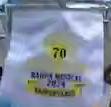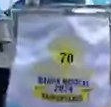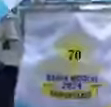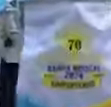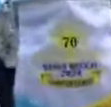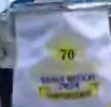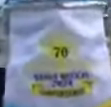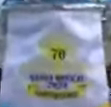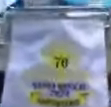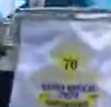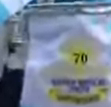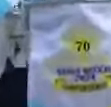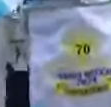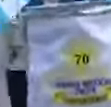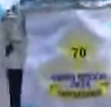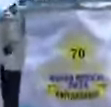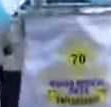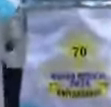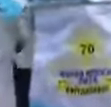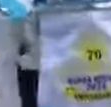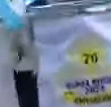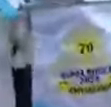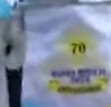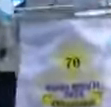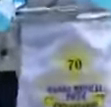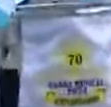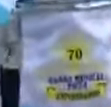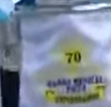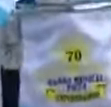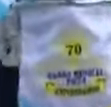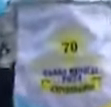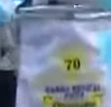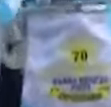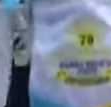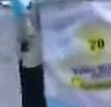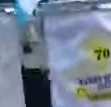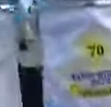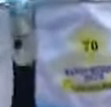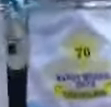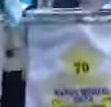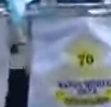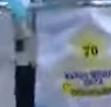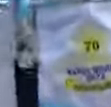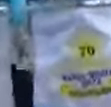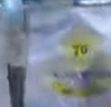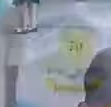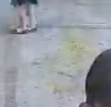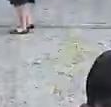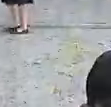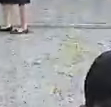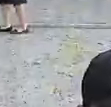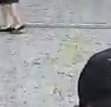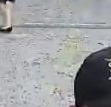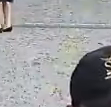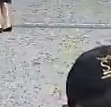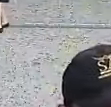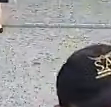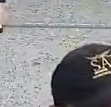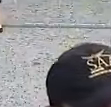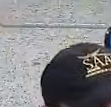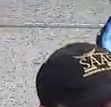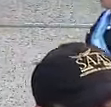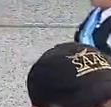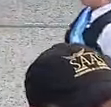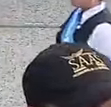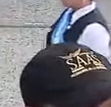Primera banda femenina de Guatemala, se inicia como banda de guerra, siendo su primer encargado el maestro Gabriel Ávila y